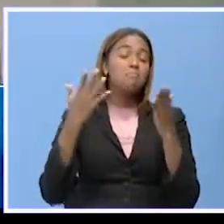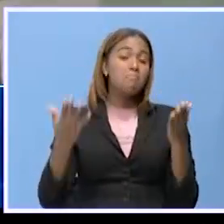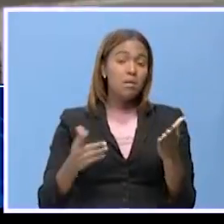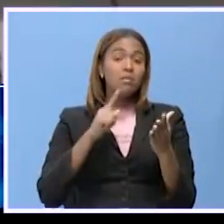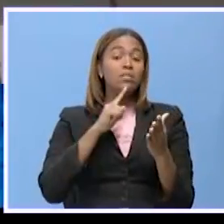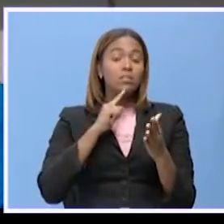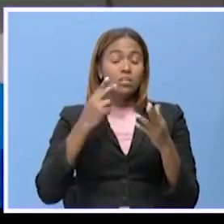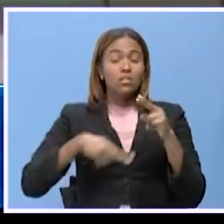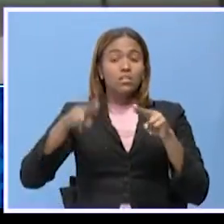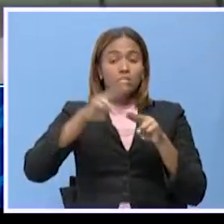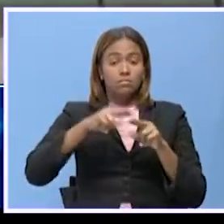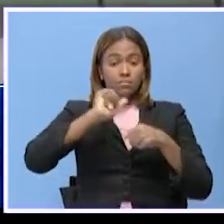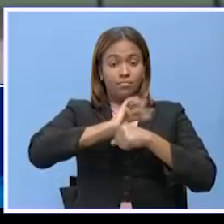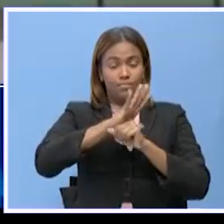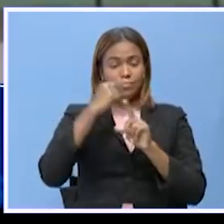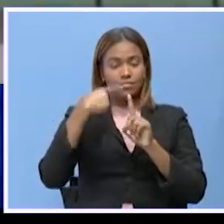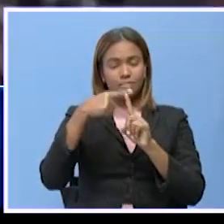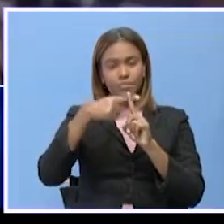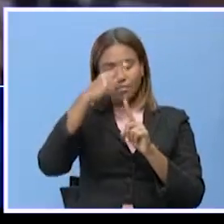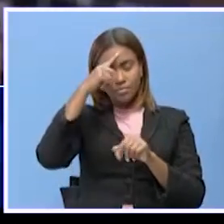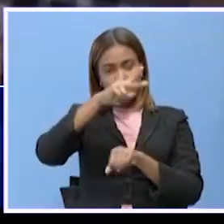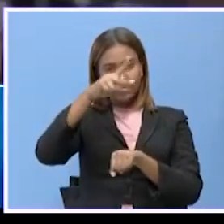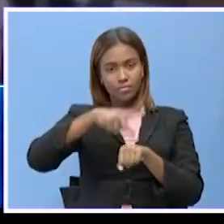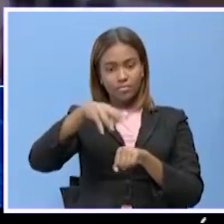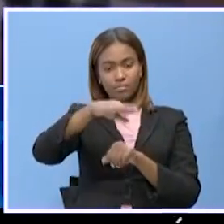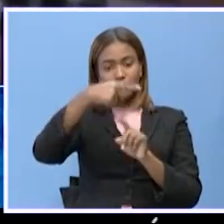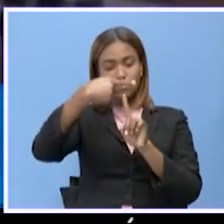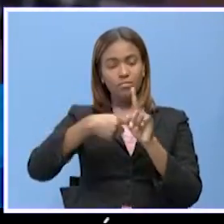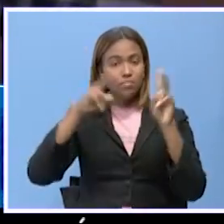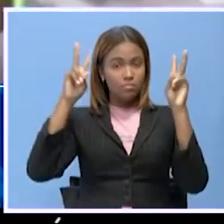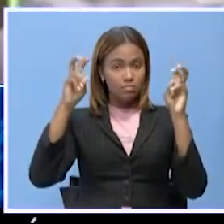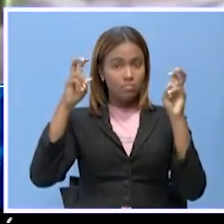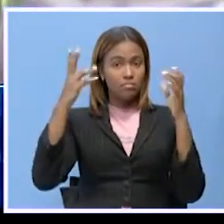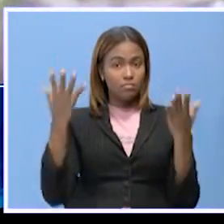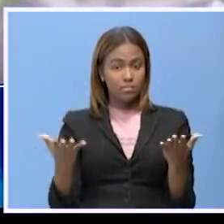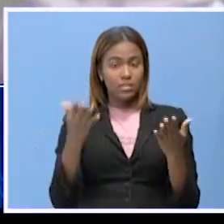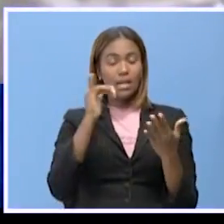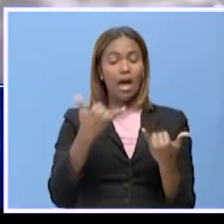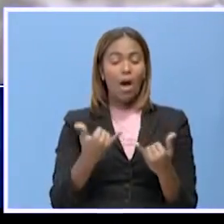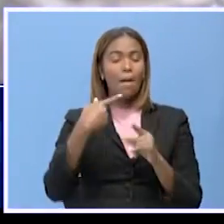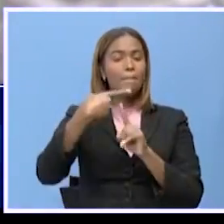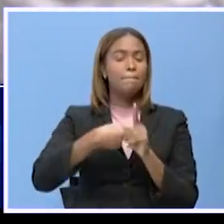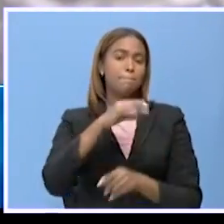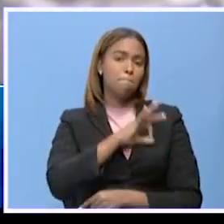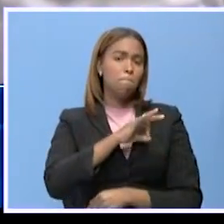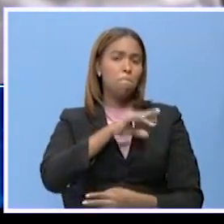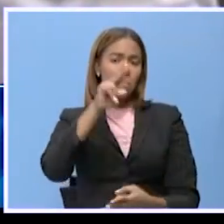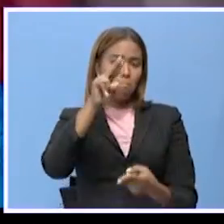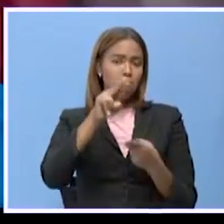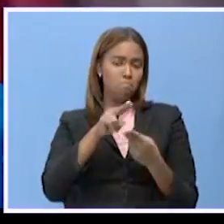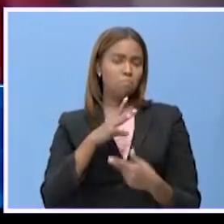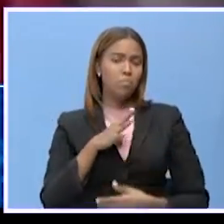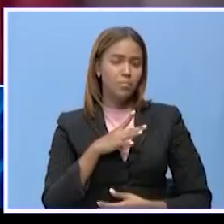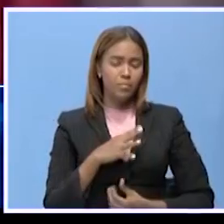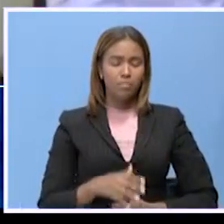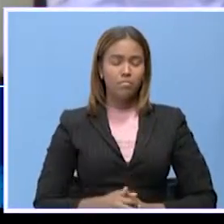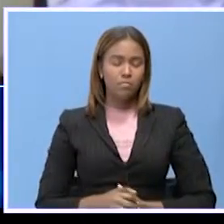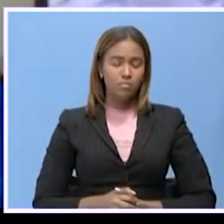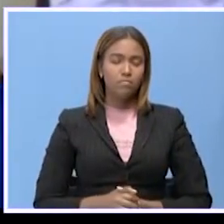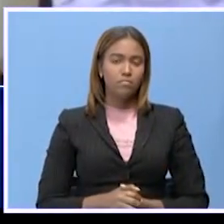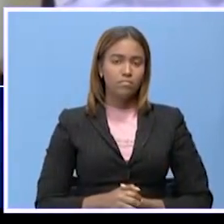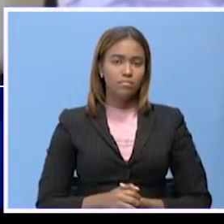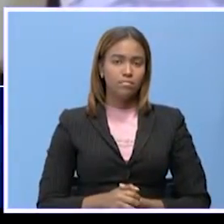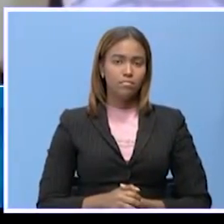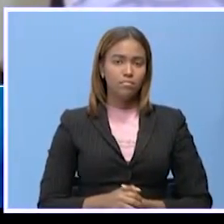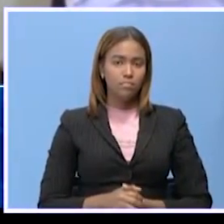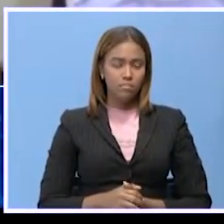haberse aumentado los casos positivos en la provincia en el mes de enero, en este mes de febrero han bajado considerablemente.